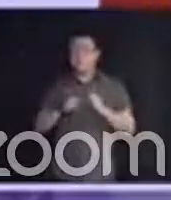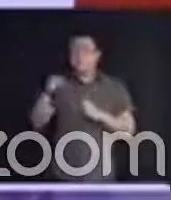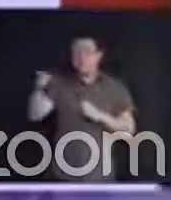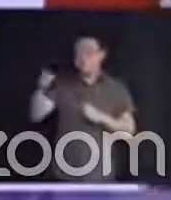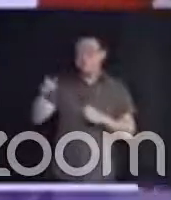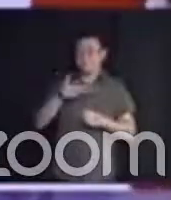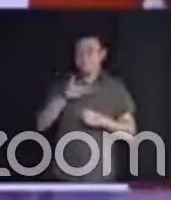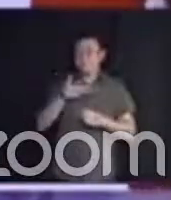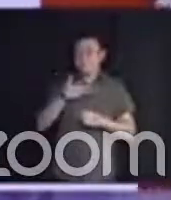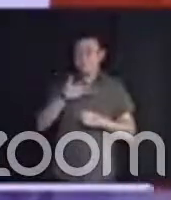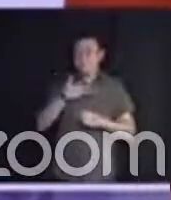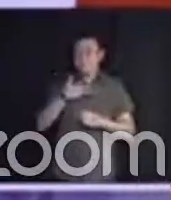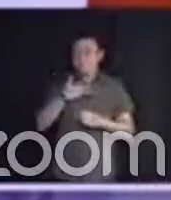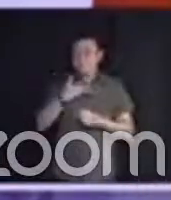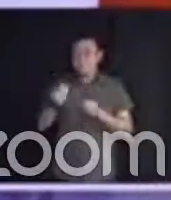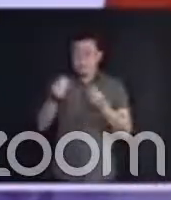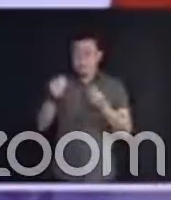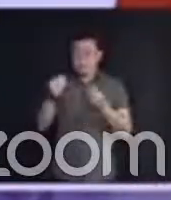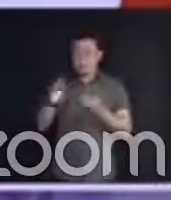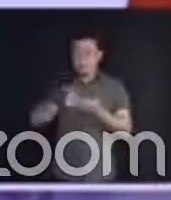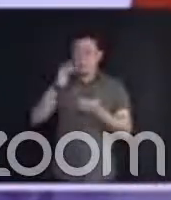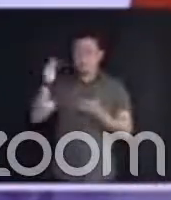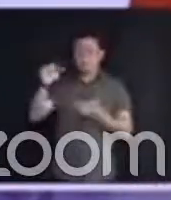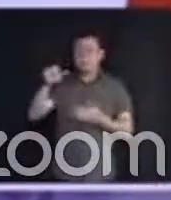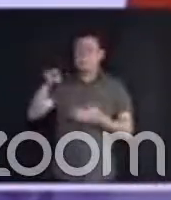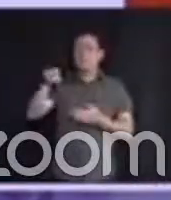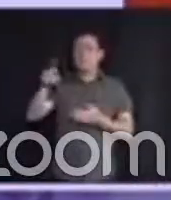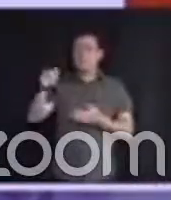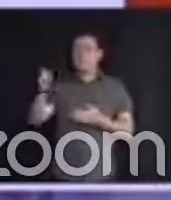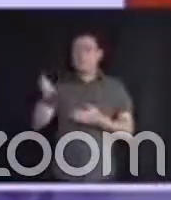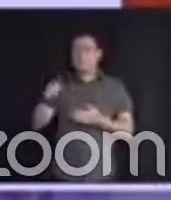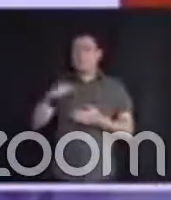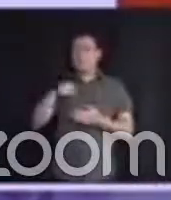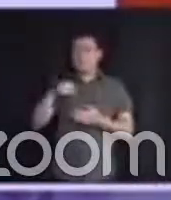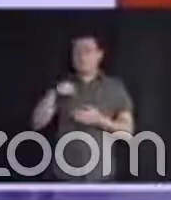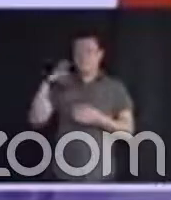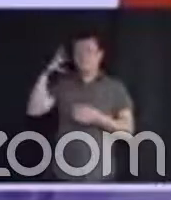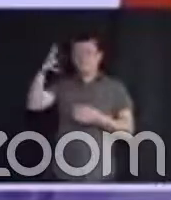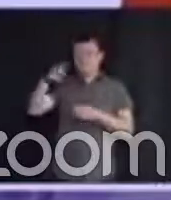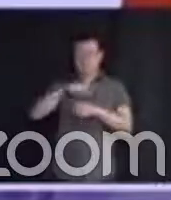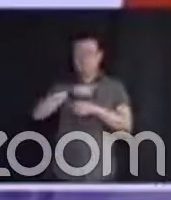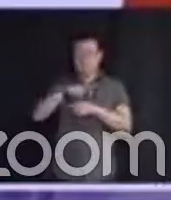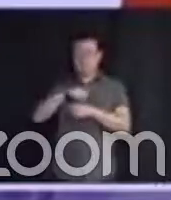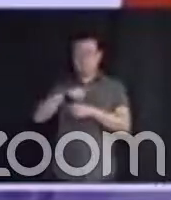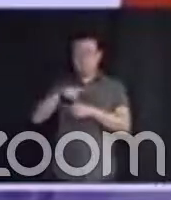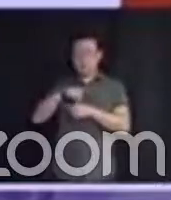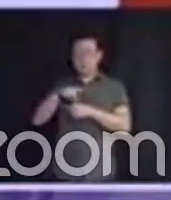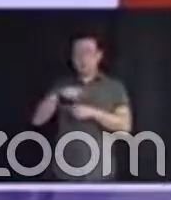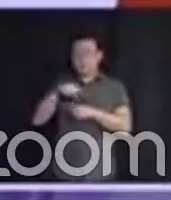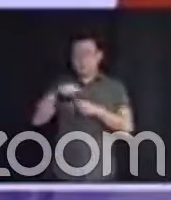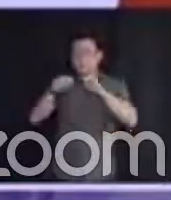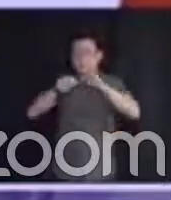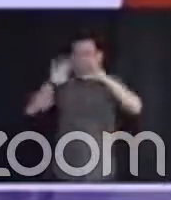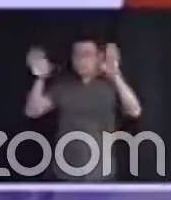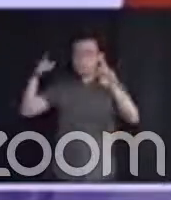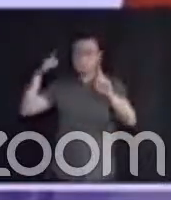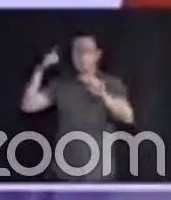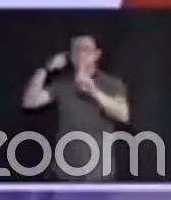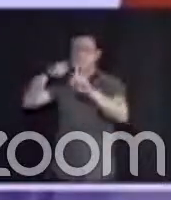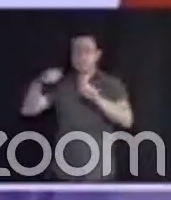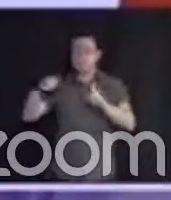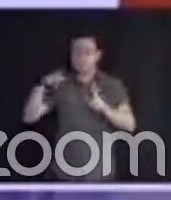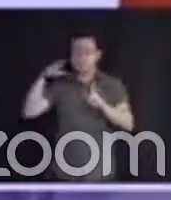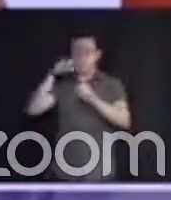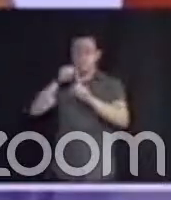que estoy bien emocionada. Allá está y pues muchísimas gracias a Mauri. Voy por mi diamante, ya tengo